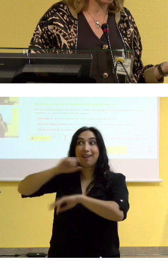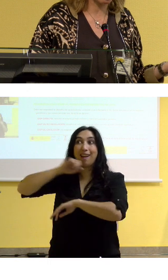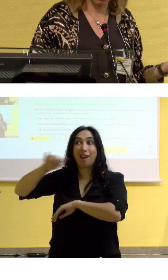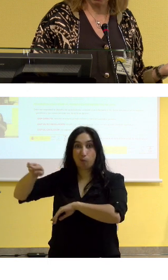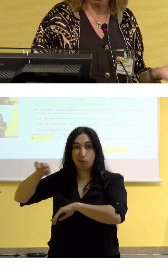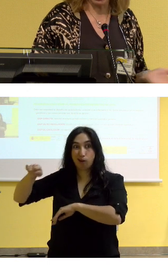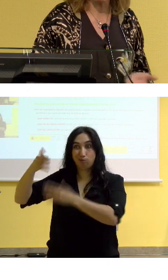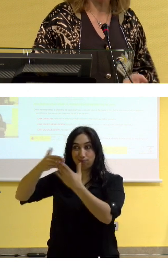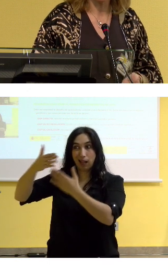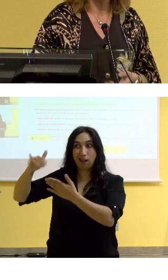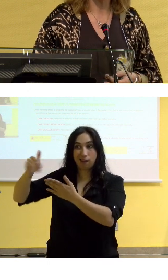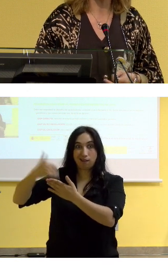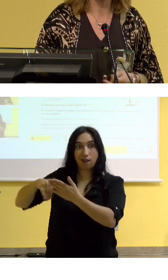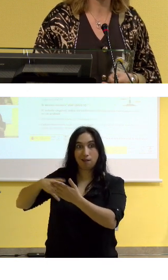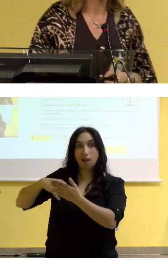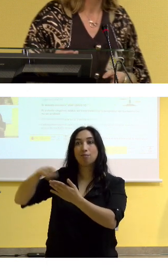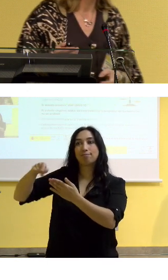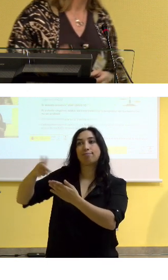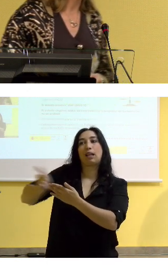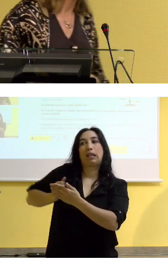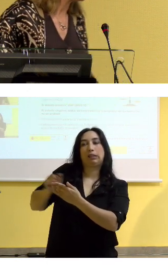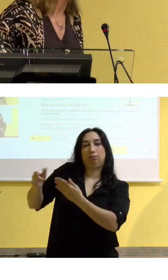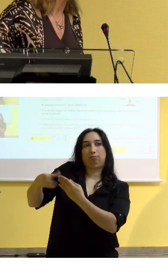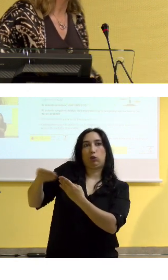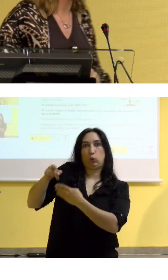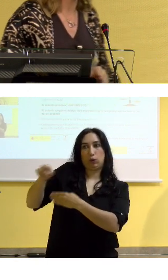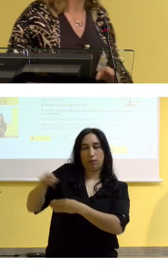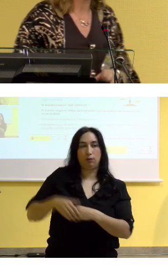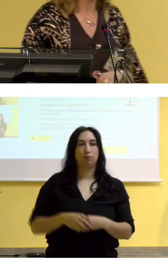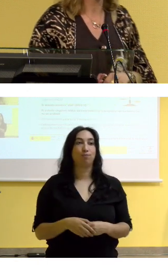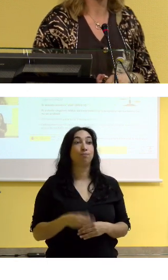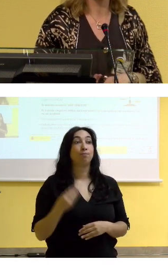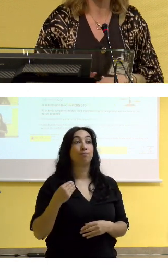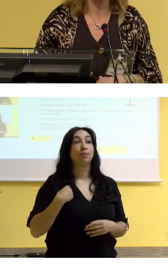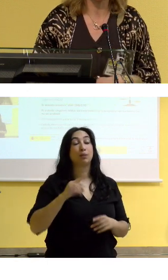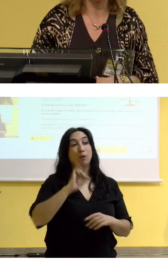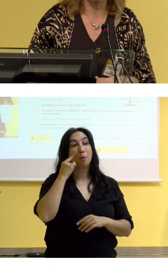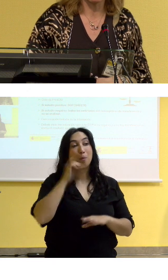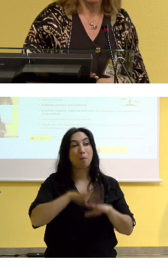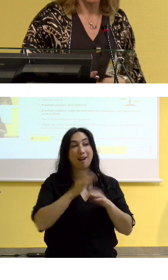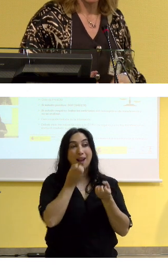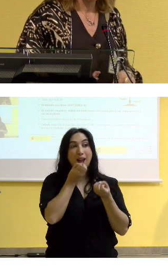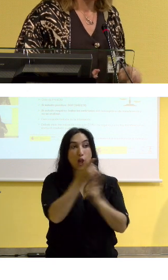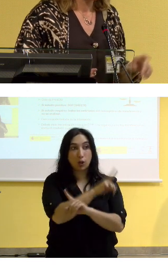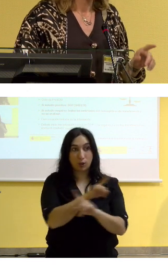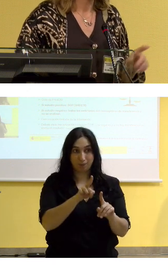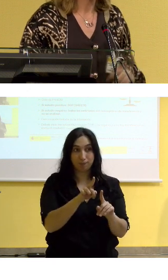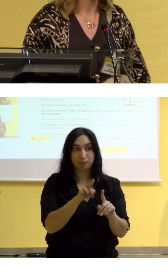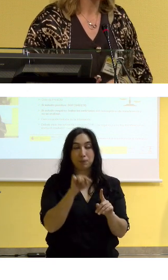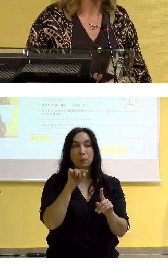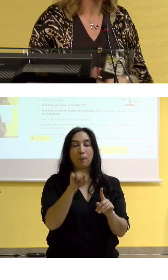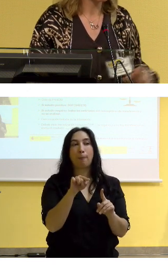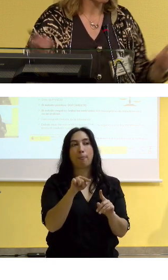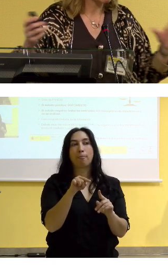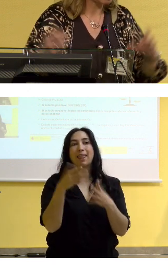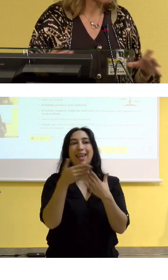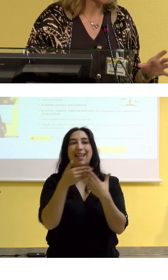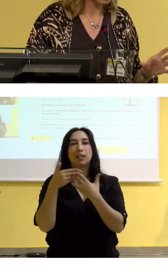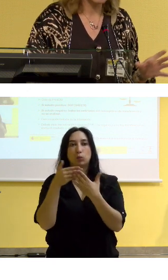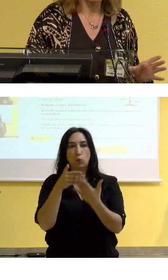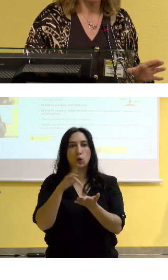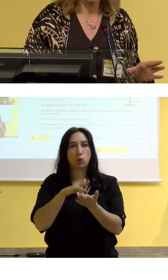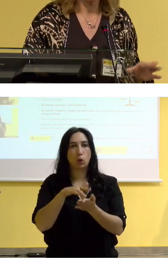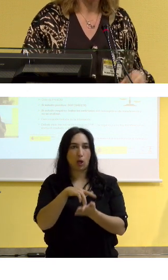está estudiado, ¿vale? Entonces, en ese diagnóstico de no revelación, como os contaba, sí que se hace el estudio a